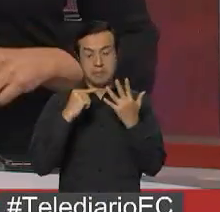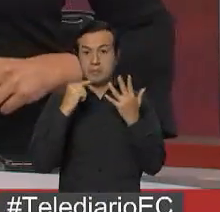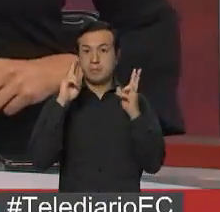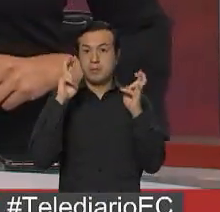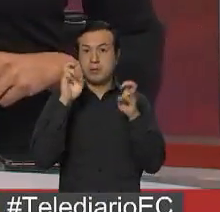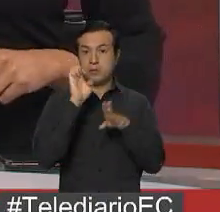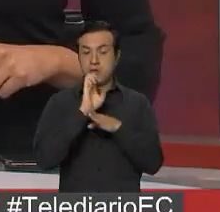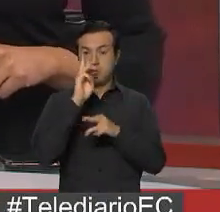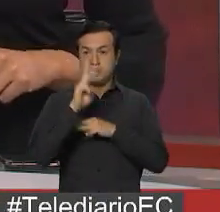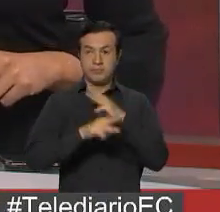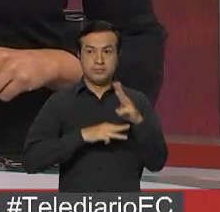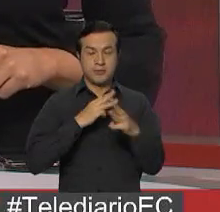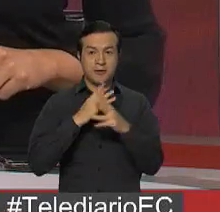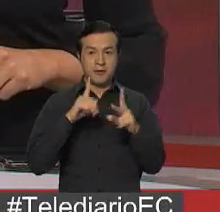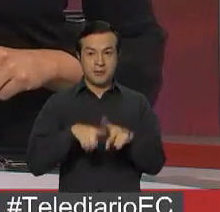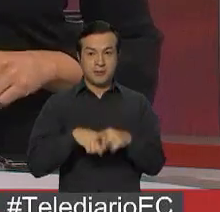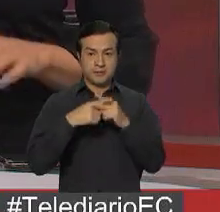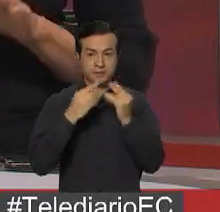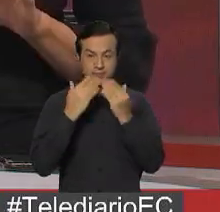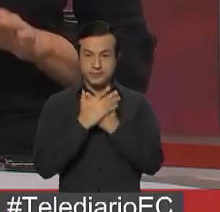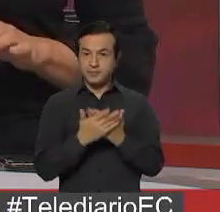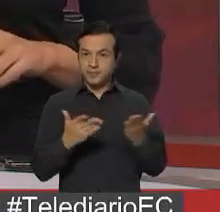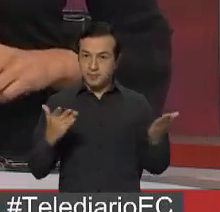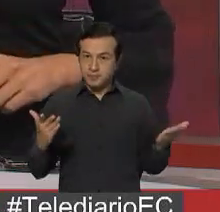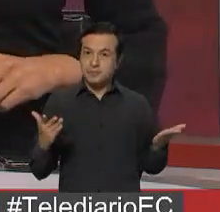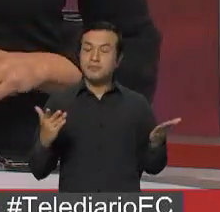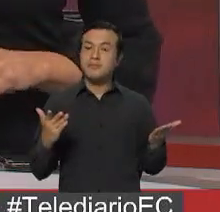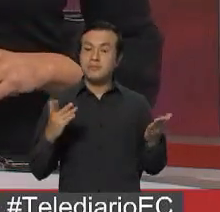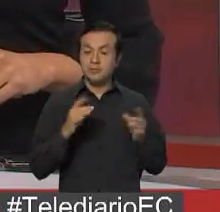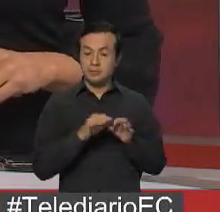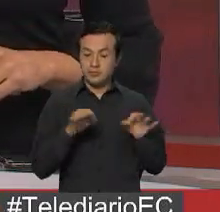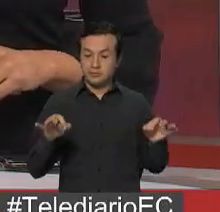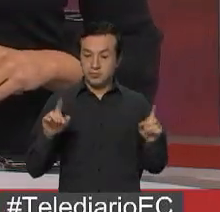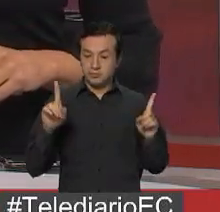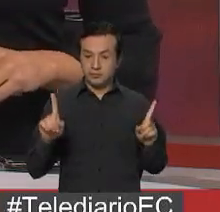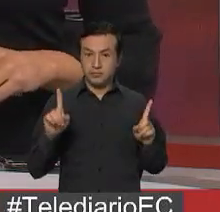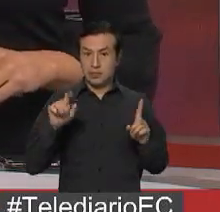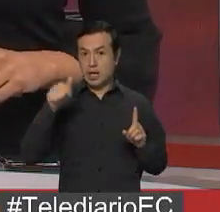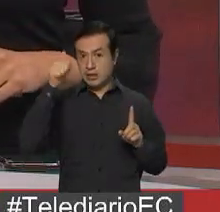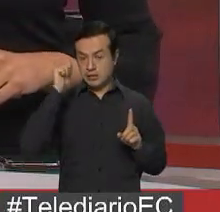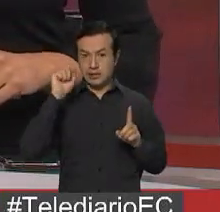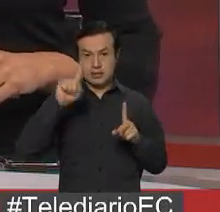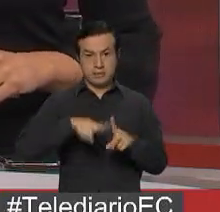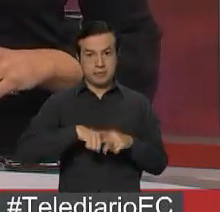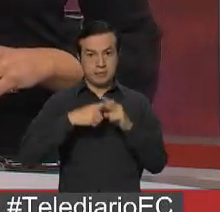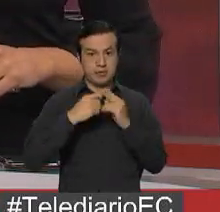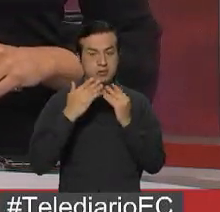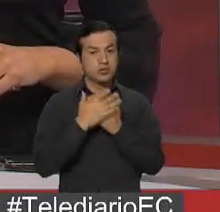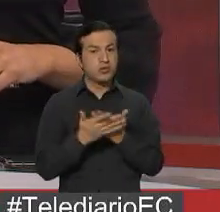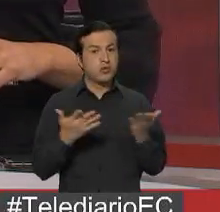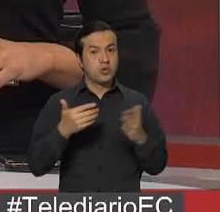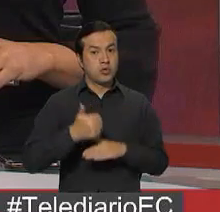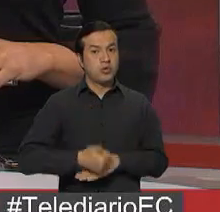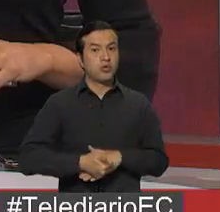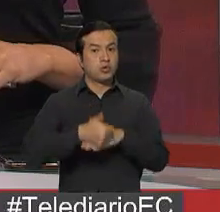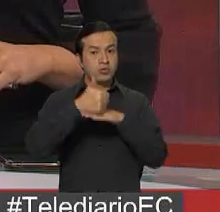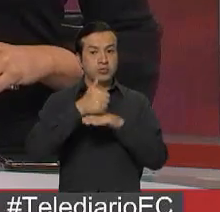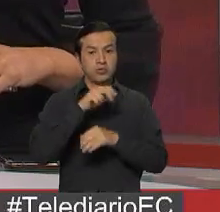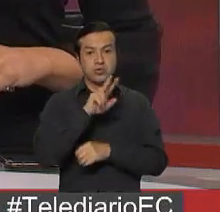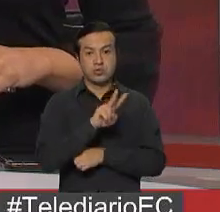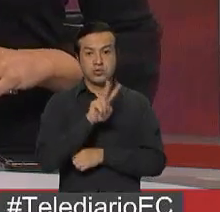ecuador y del mundo empezamos contándoles en la etapa de distanciamiento que comenzó el día de ayer lunes las autoridades de los